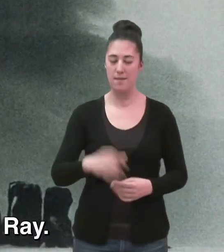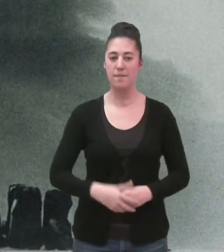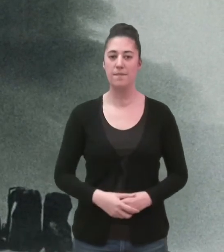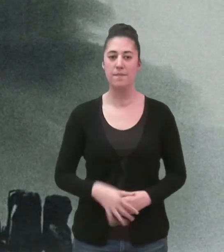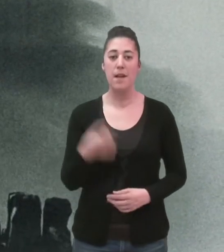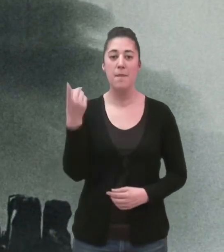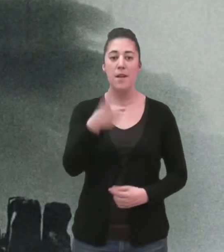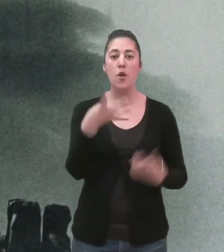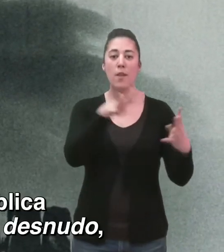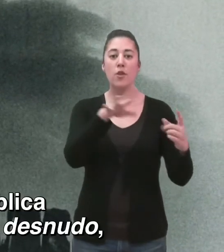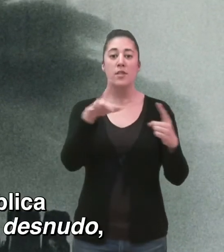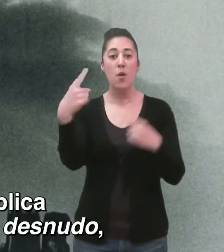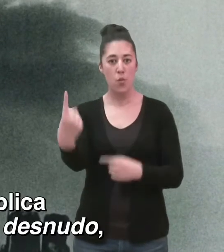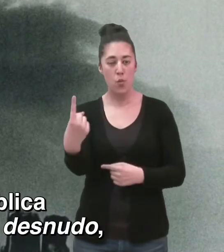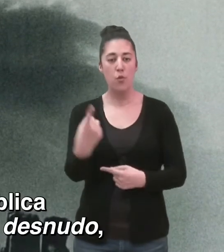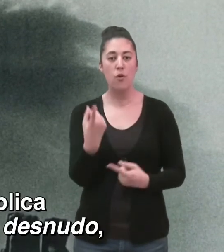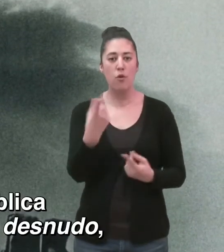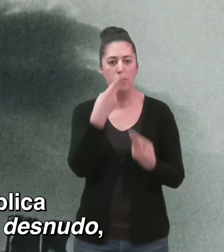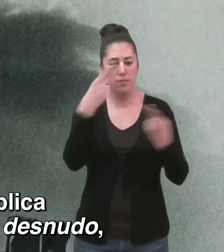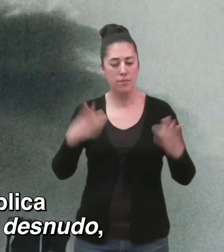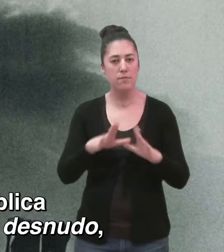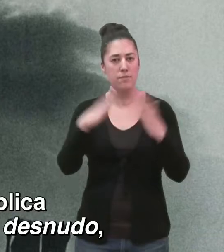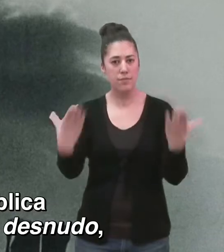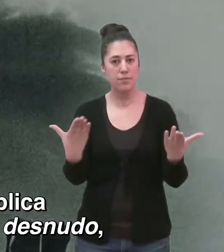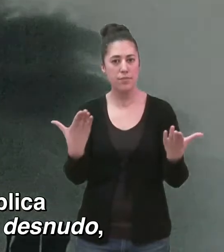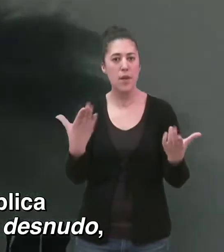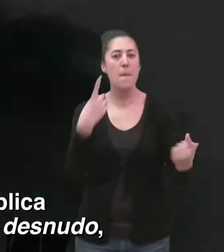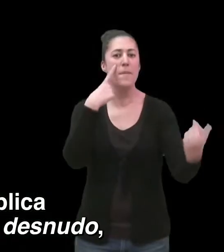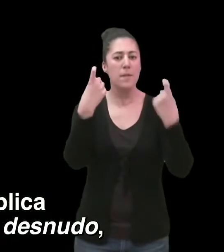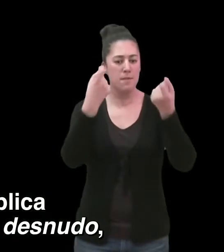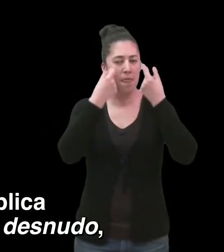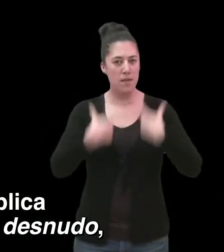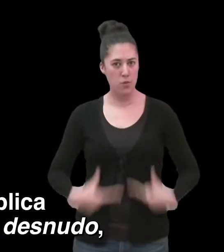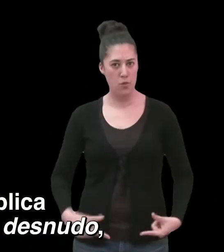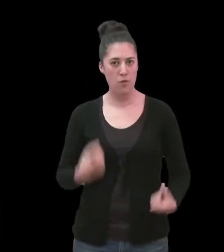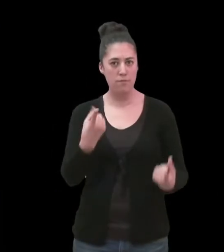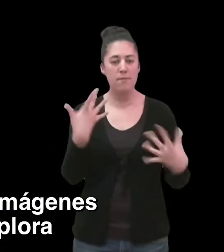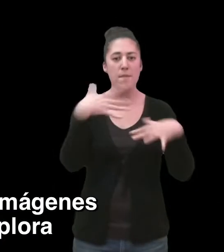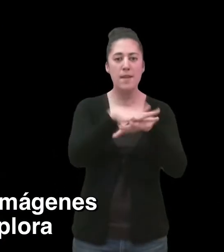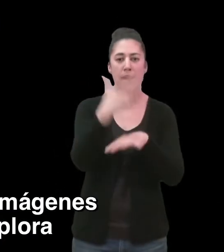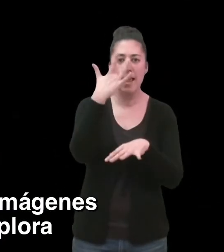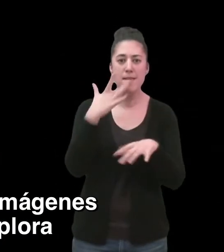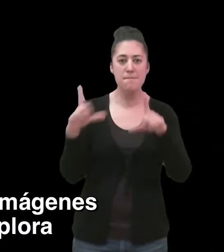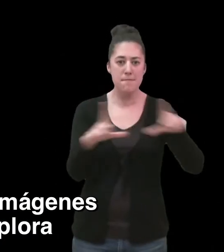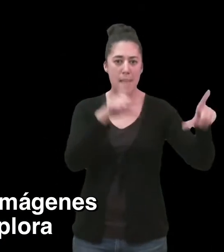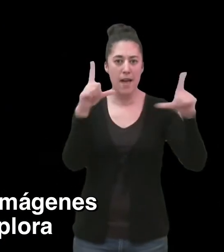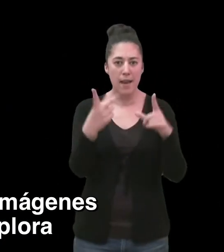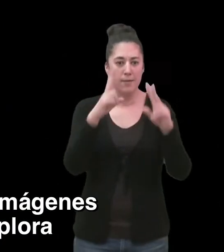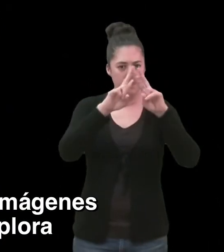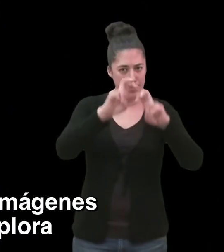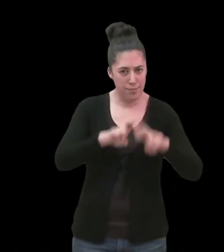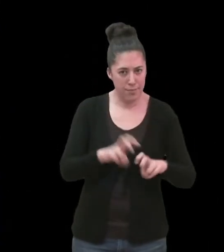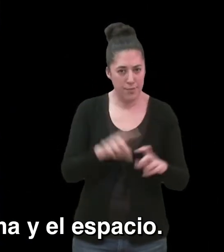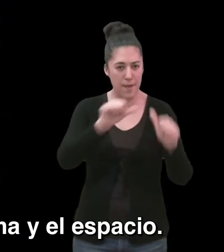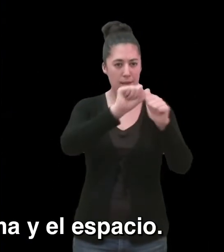Ray. En 1961 publica Perspectivas del desnudo, un conjunto de imágenes